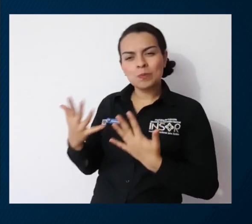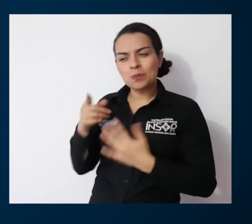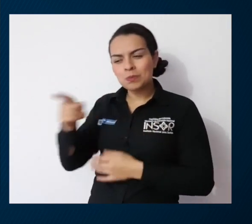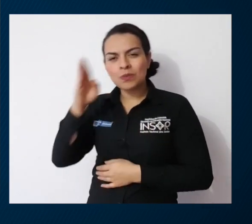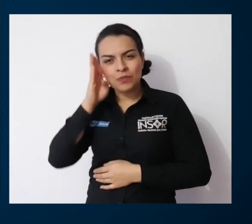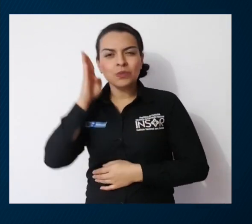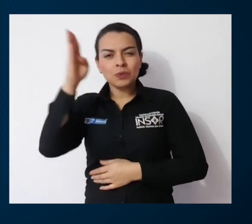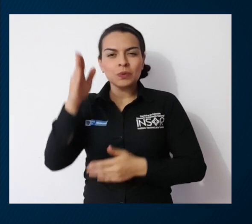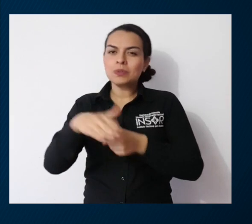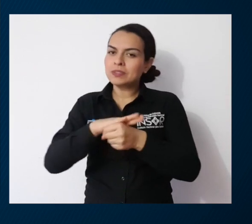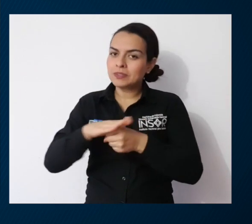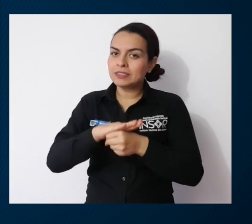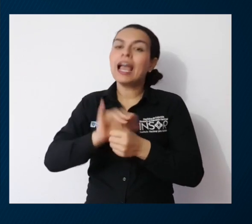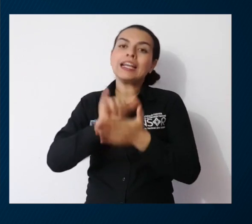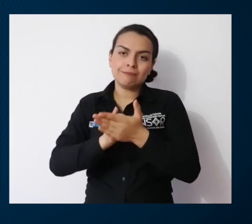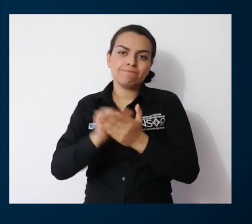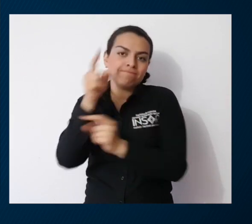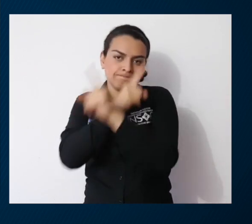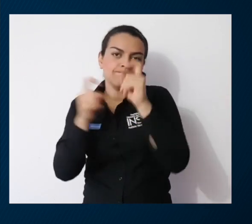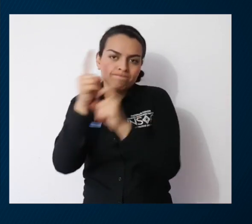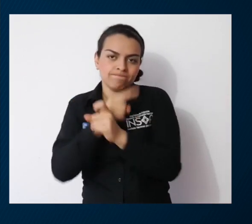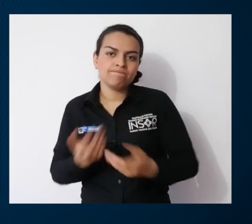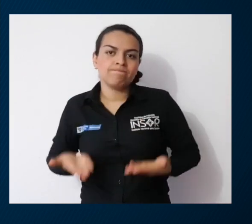para el futuro, esas son nuestras reflexiones.